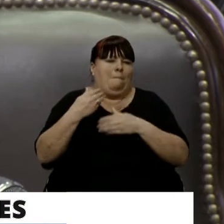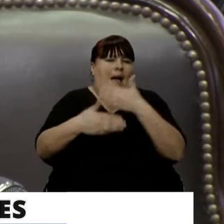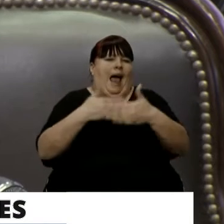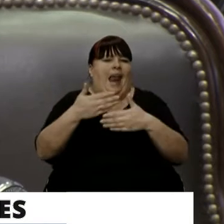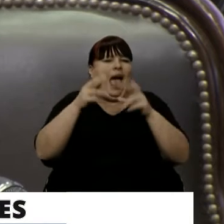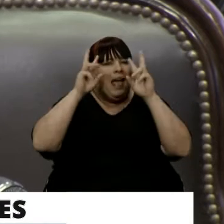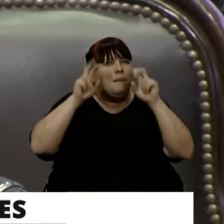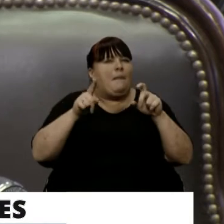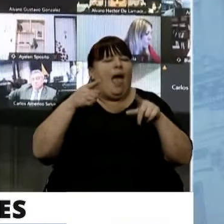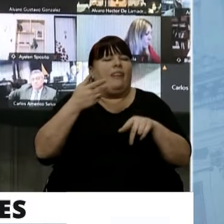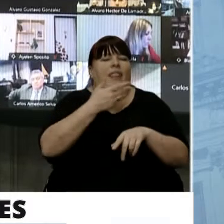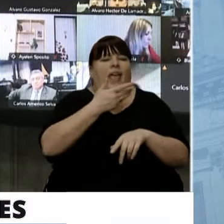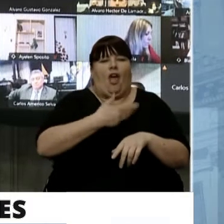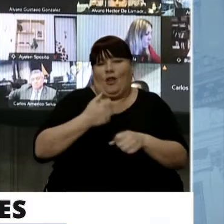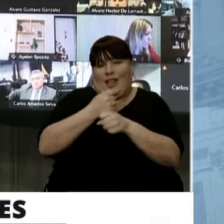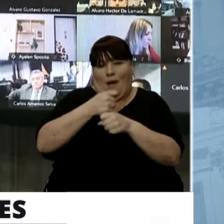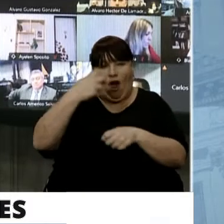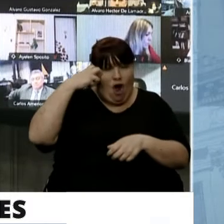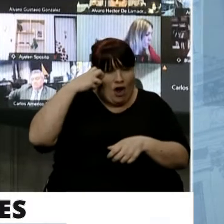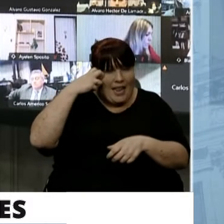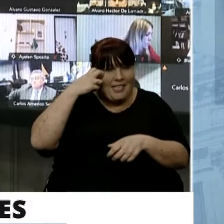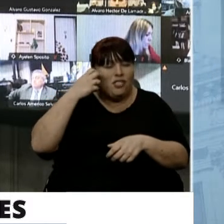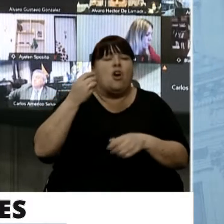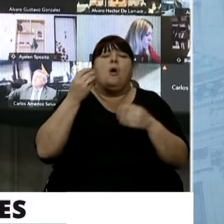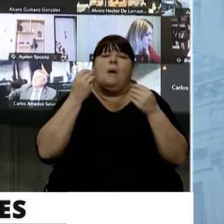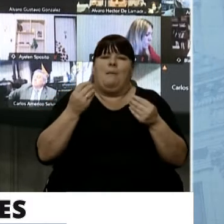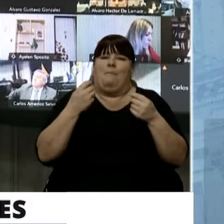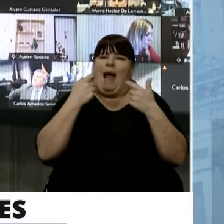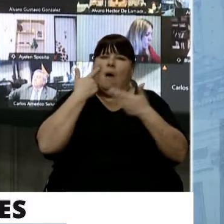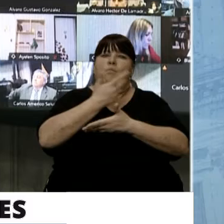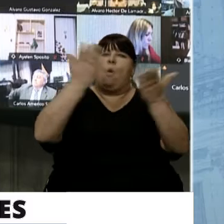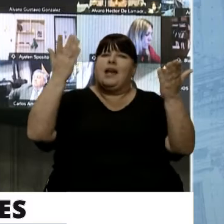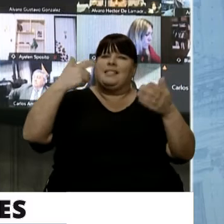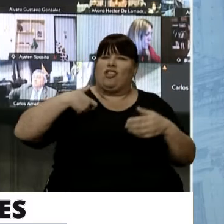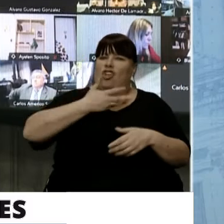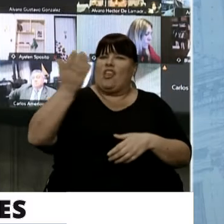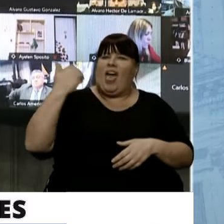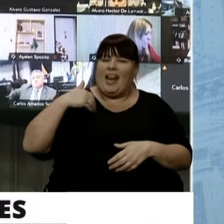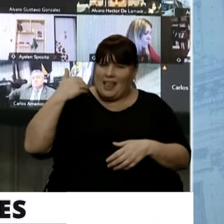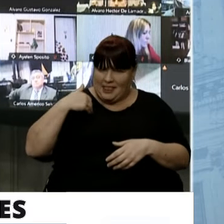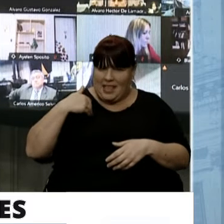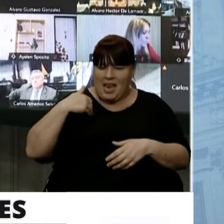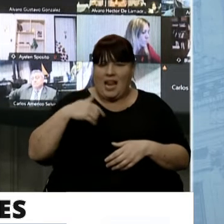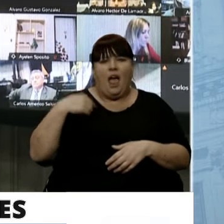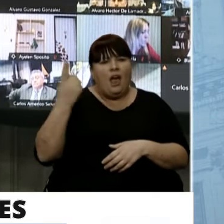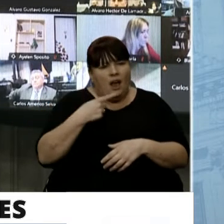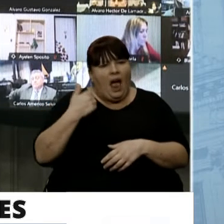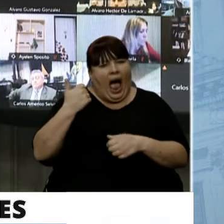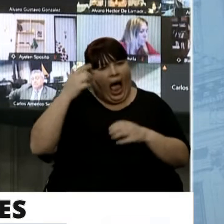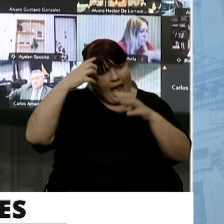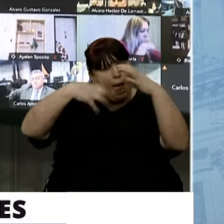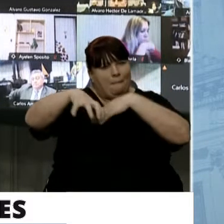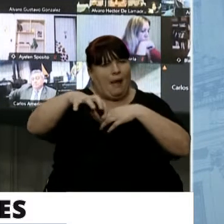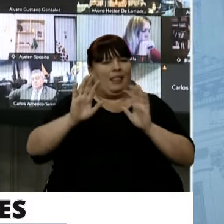construir una agenda parlamentaria que realmente nos permita demostrarle a la sociedad argentina que tenemos